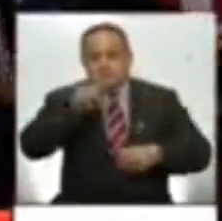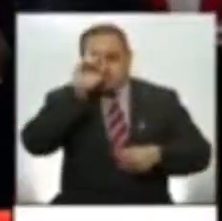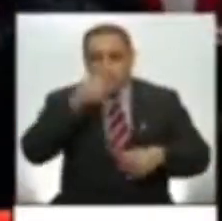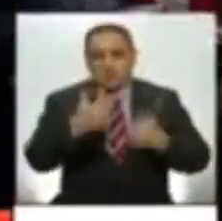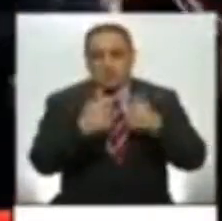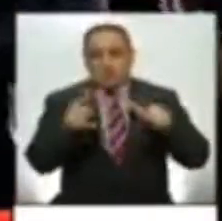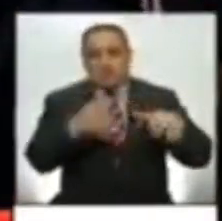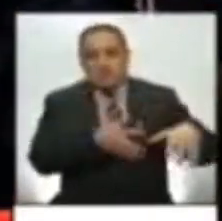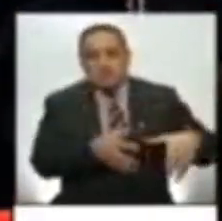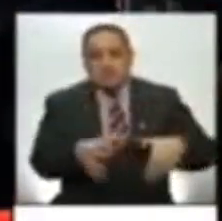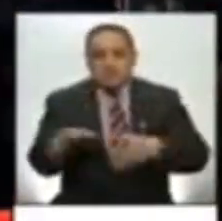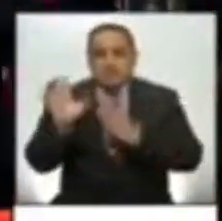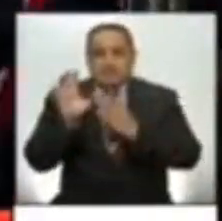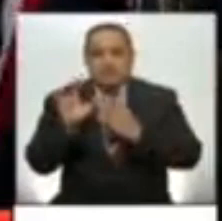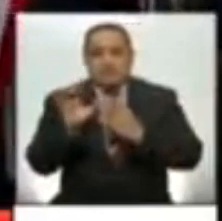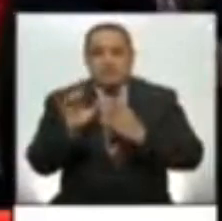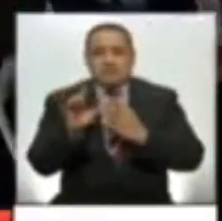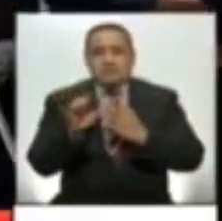retira del hemiciclo